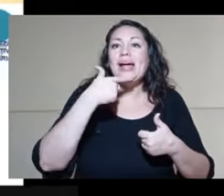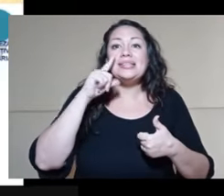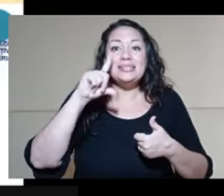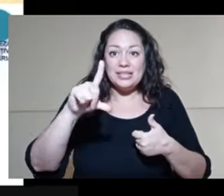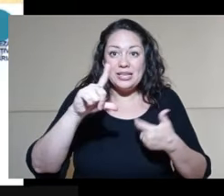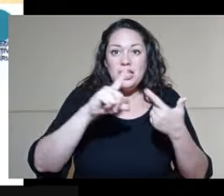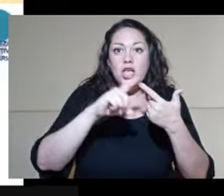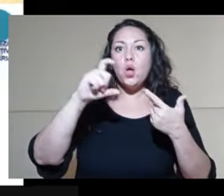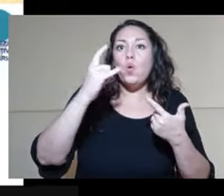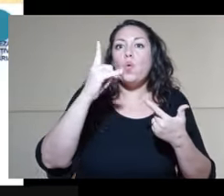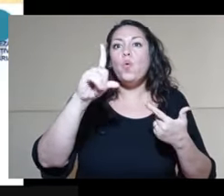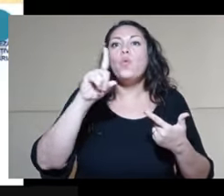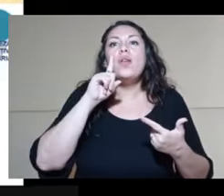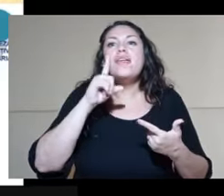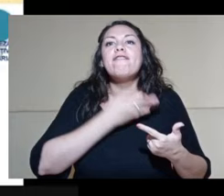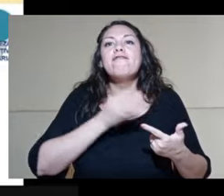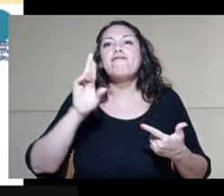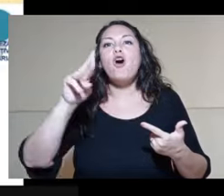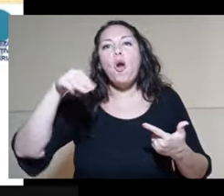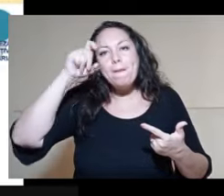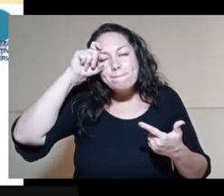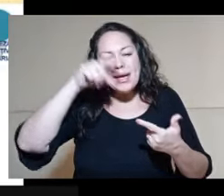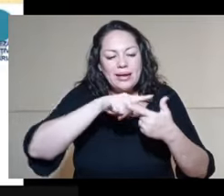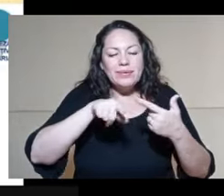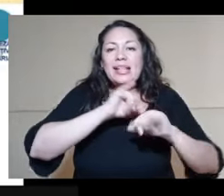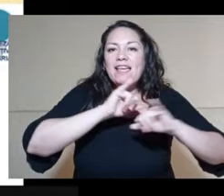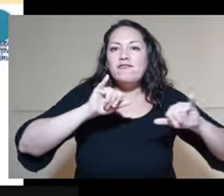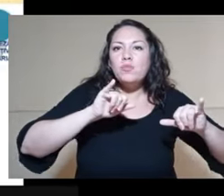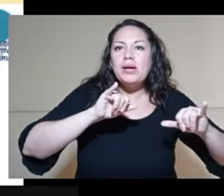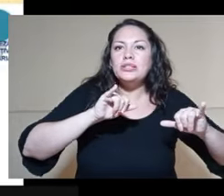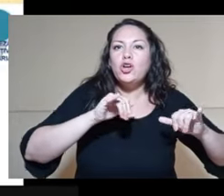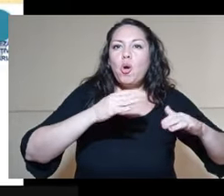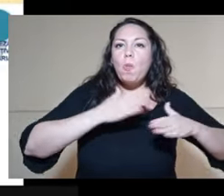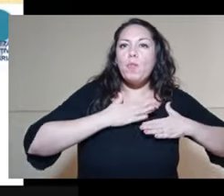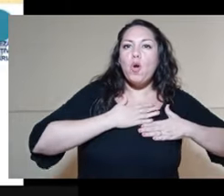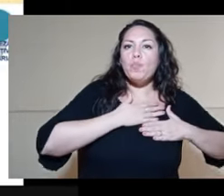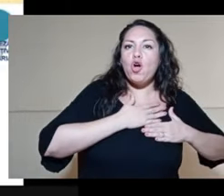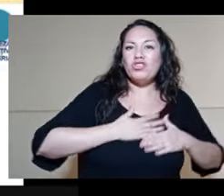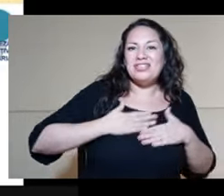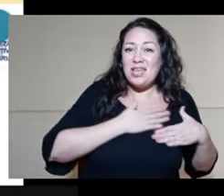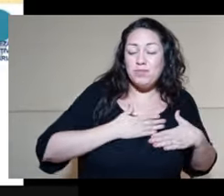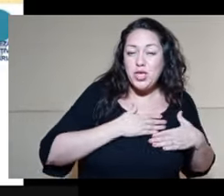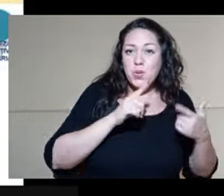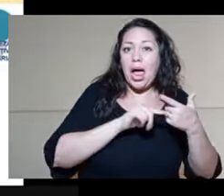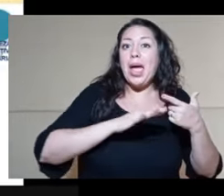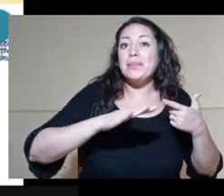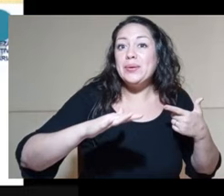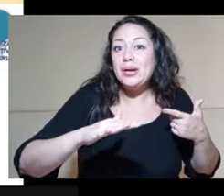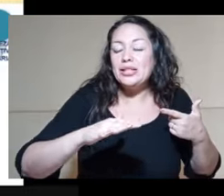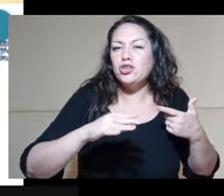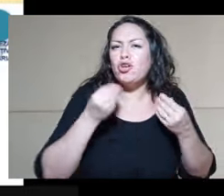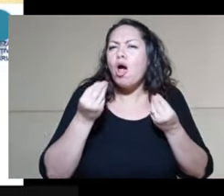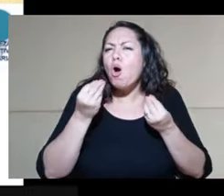el fascículo gracilis y cuneiforme. Y el fascículo gracilis y cuneiforme llevan información propioceptiva y vibratoria.